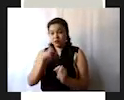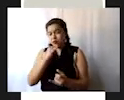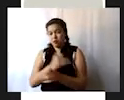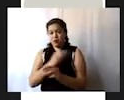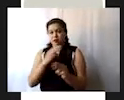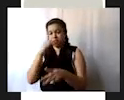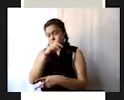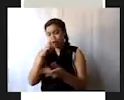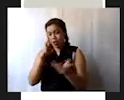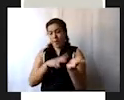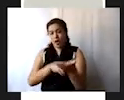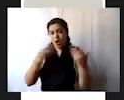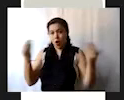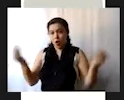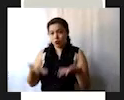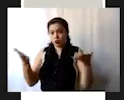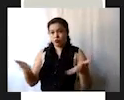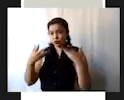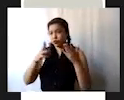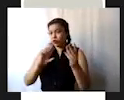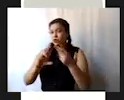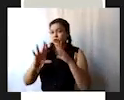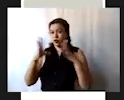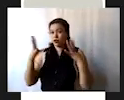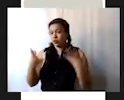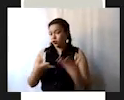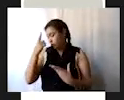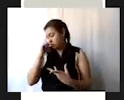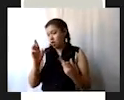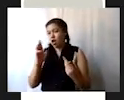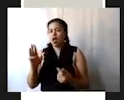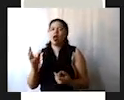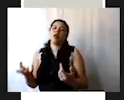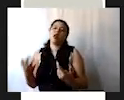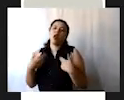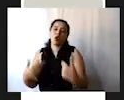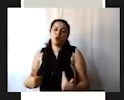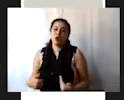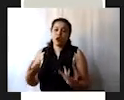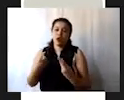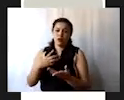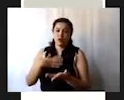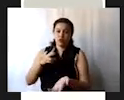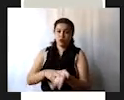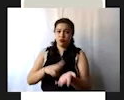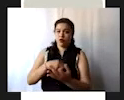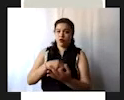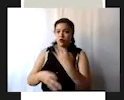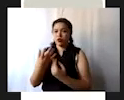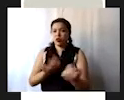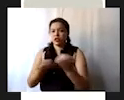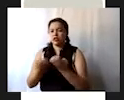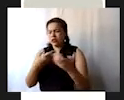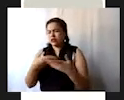promoción de valores pues universales de alguna forma para la humanidad. Al menos un valor que a mí me queda de todos estos ejercicios con la agenda